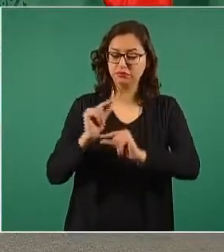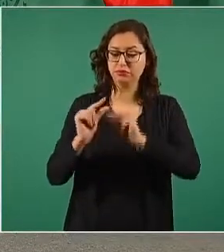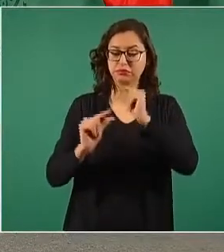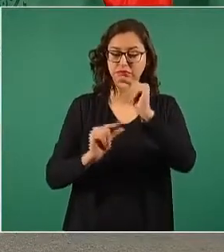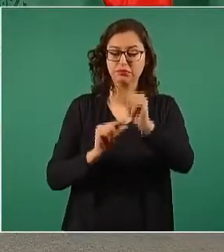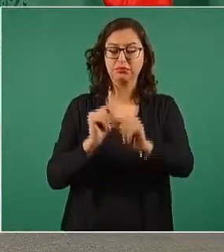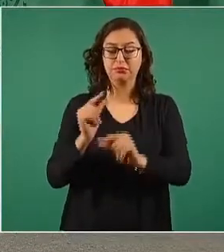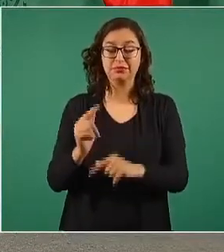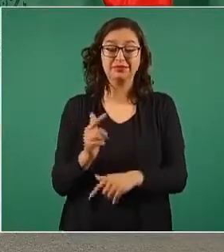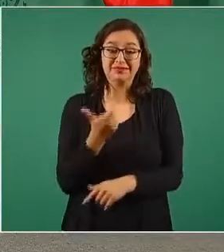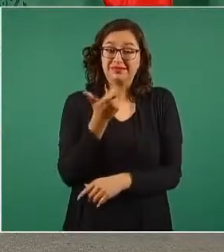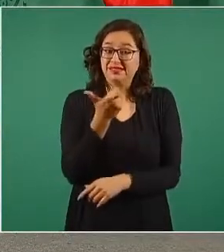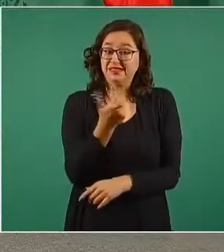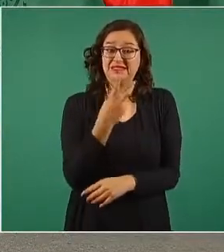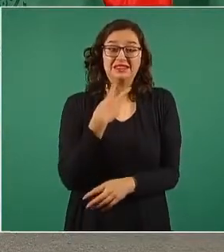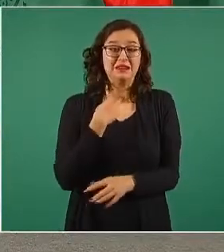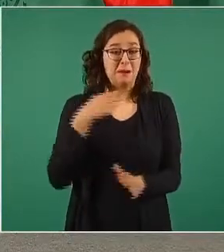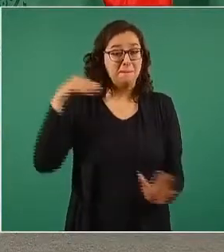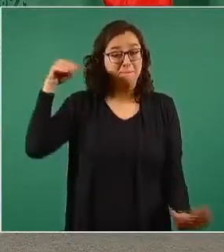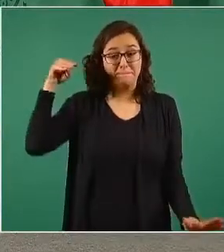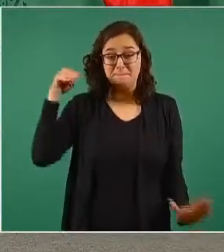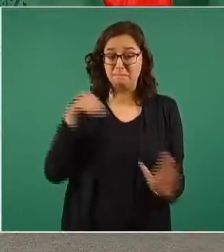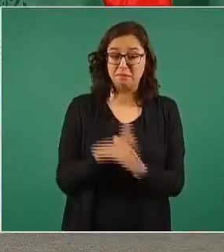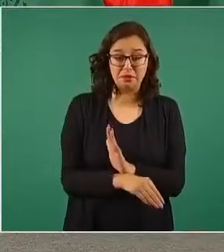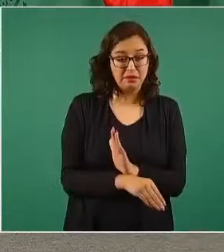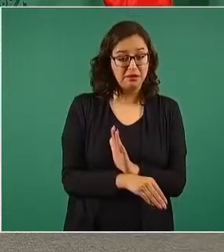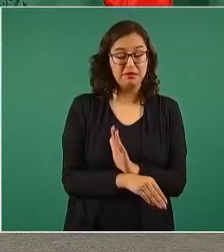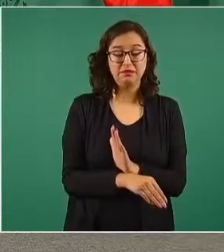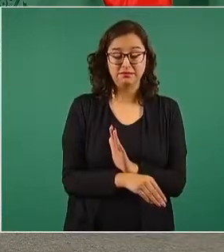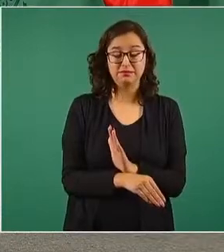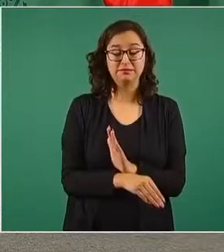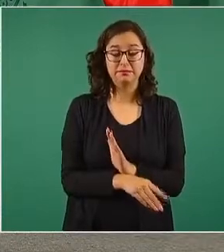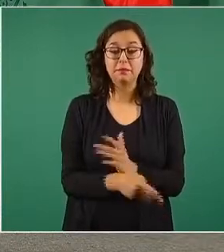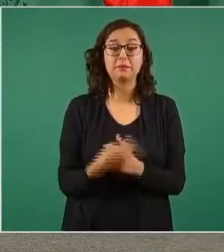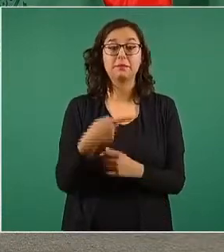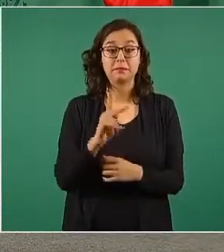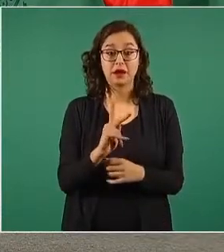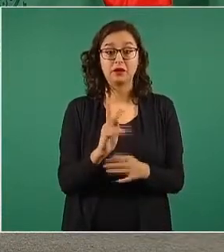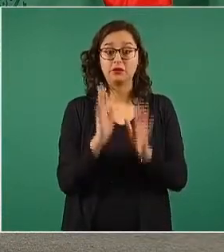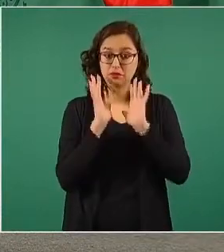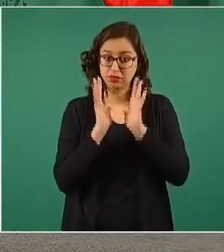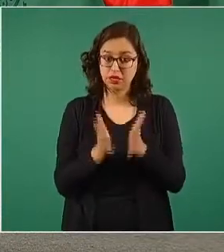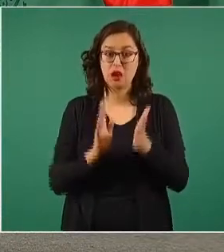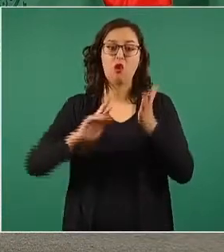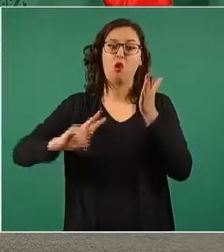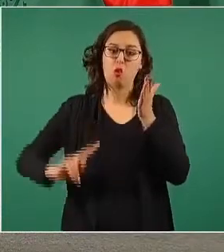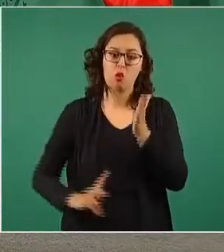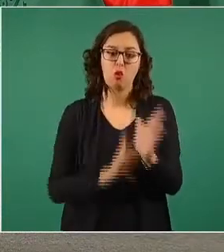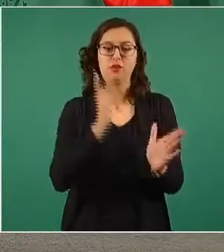Caímos y ya estamos por salir.